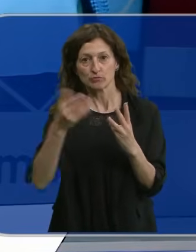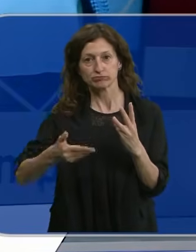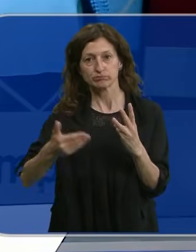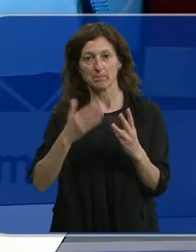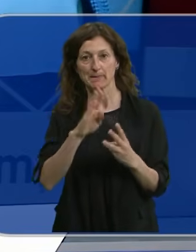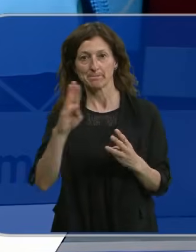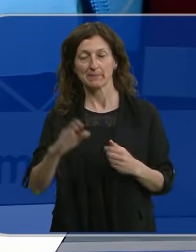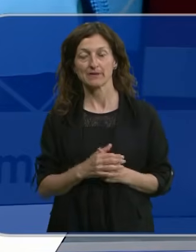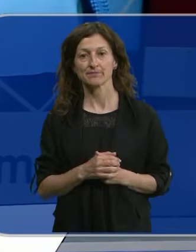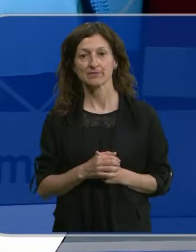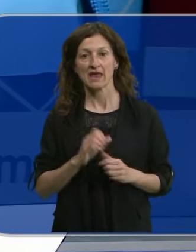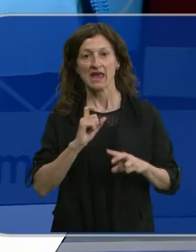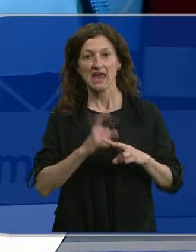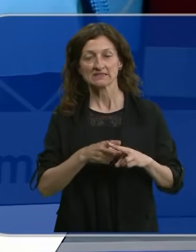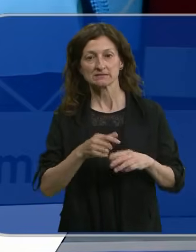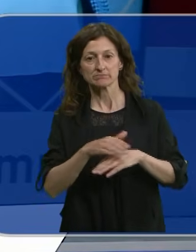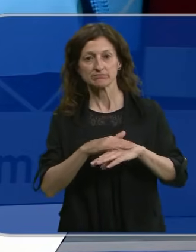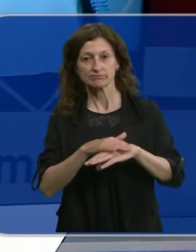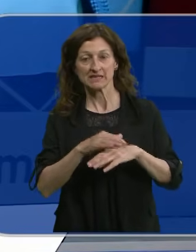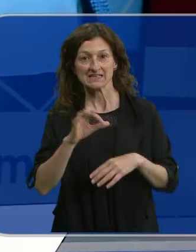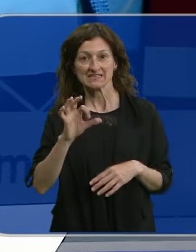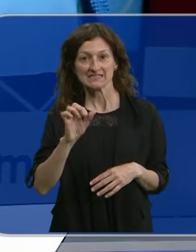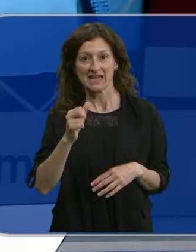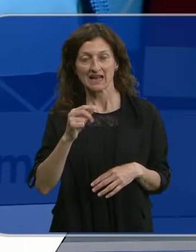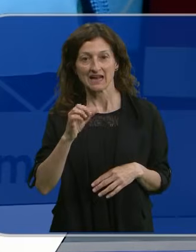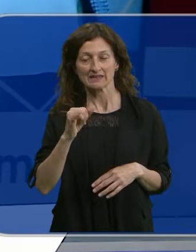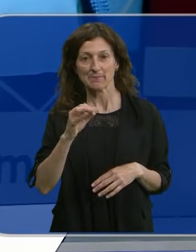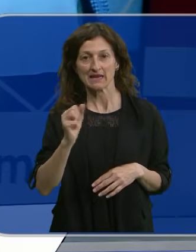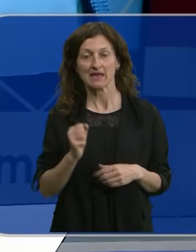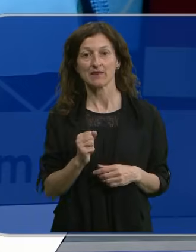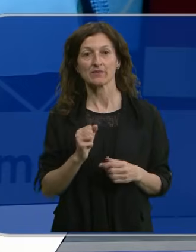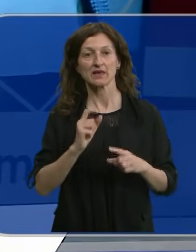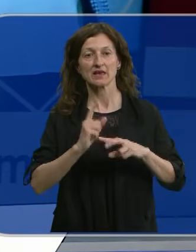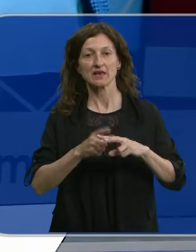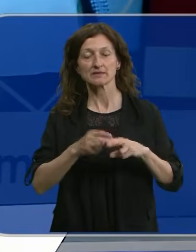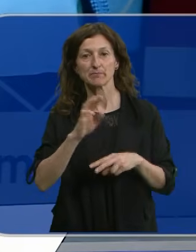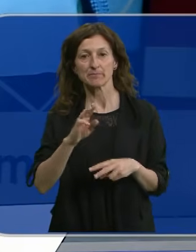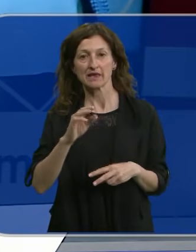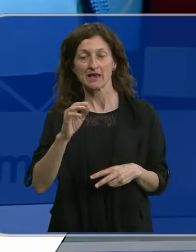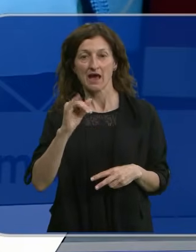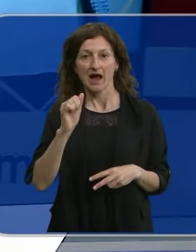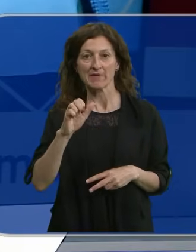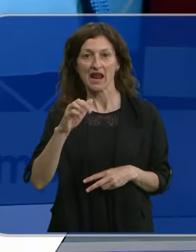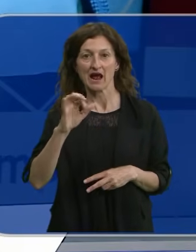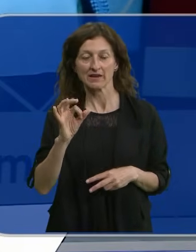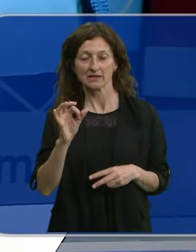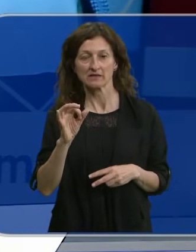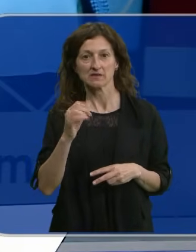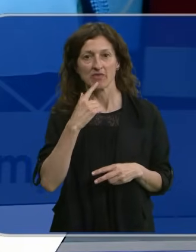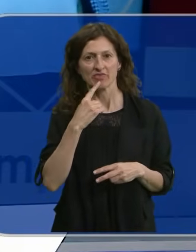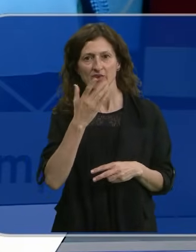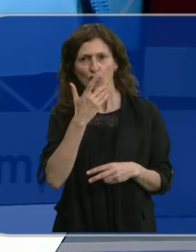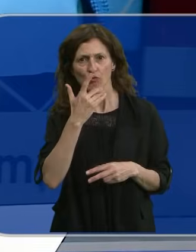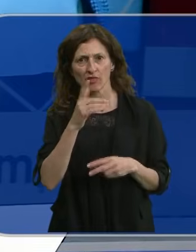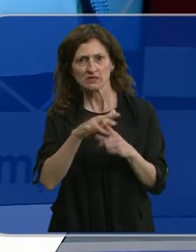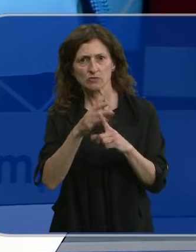del Partido Popular. La ex vicepresidenta del Gobierno, Soraya Sáenz de Santamaría, y el ex secretario general del PP, Javier Arenas. Ambos se han desligado de